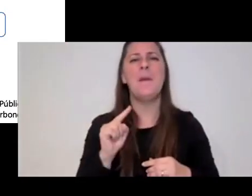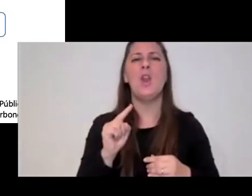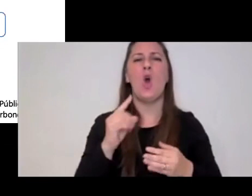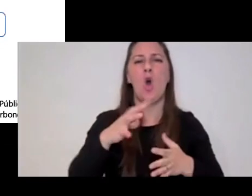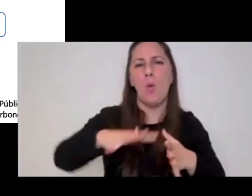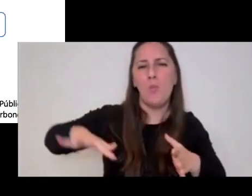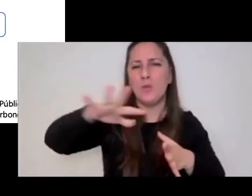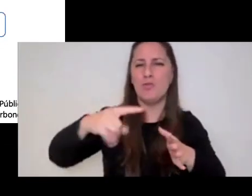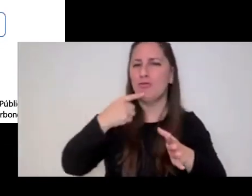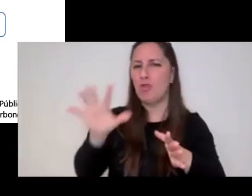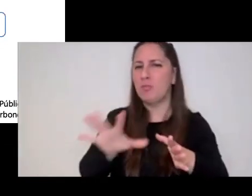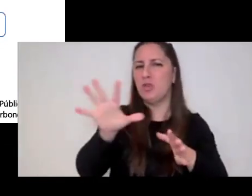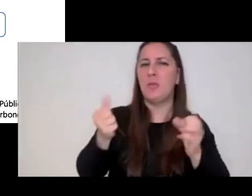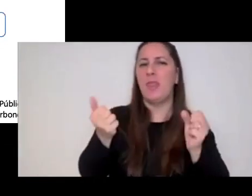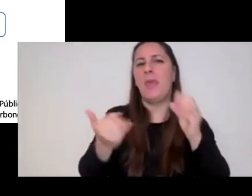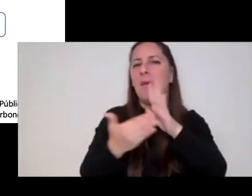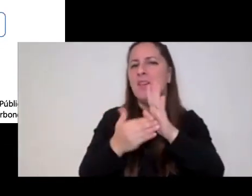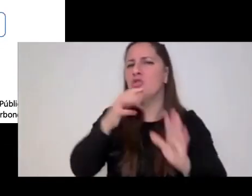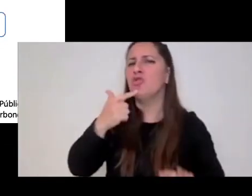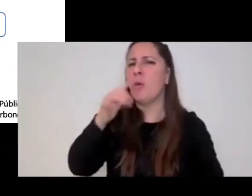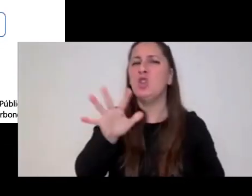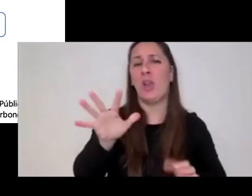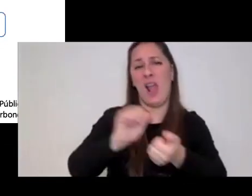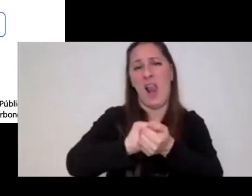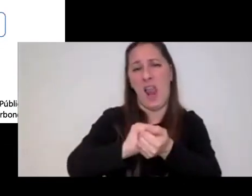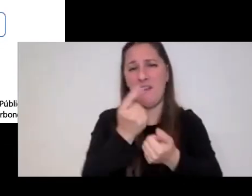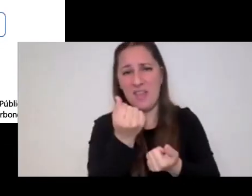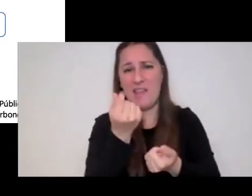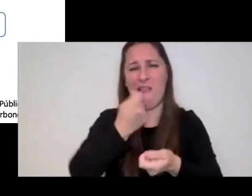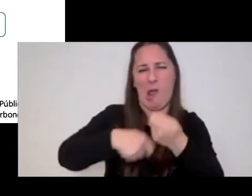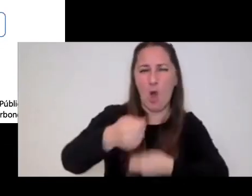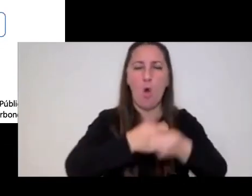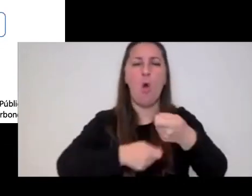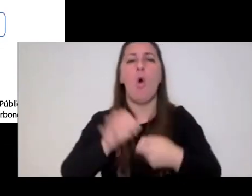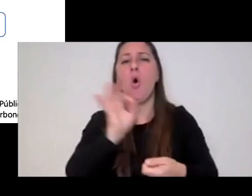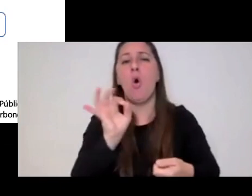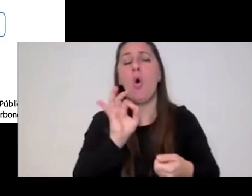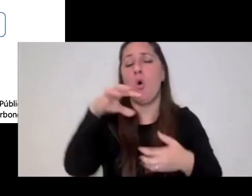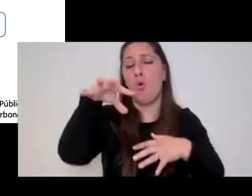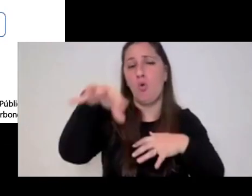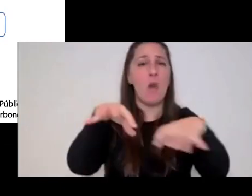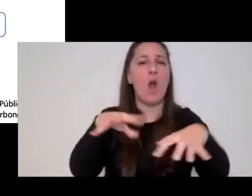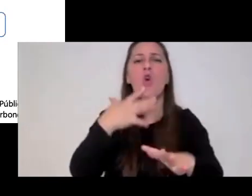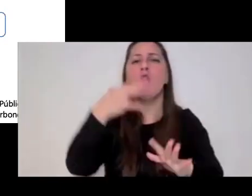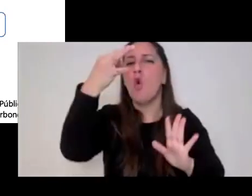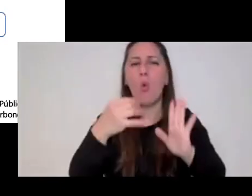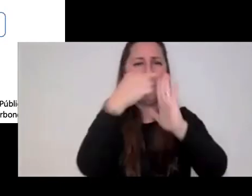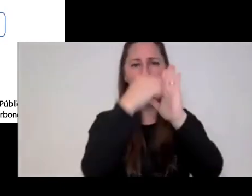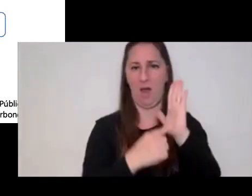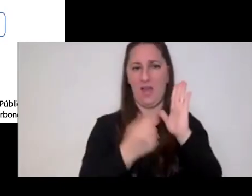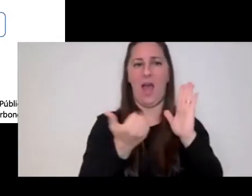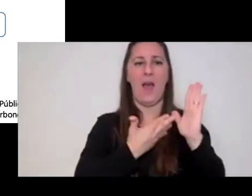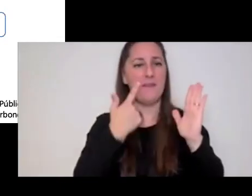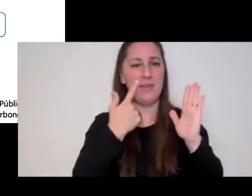el AFI. ¿Sospechosa de qué? De lavado de dinero, o jurisdicciones que no cumplan con las normas del GAFI para